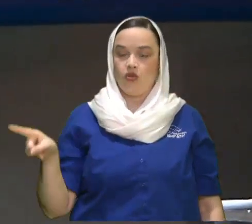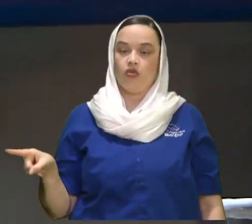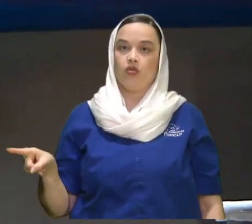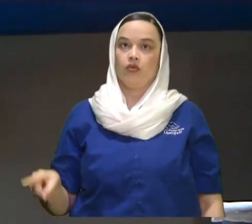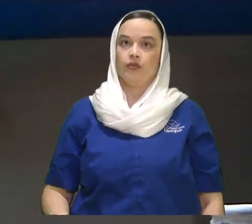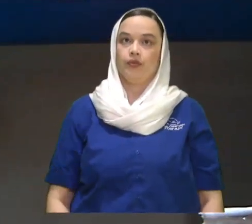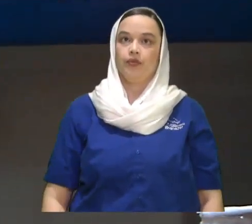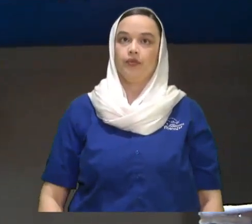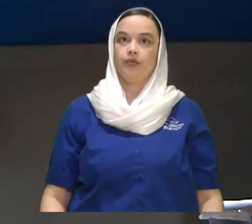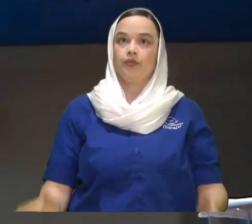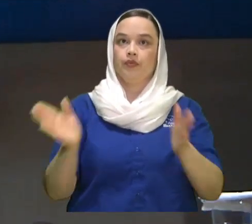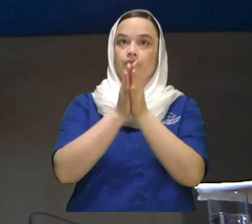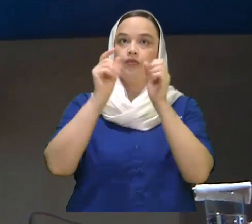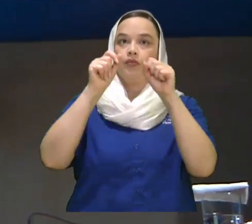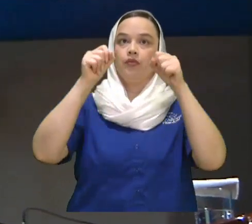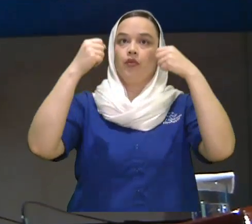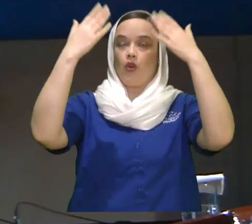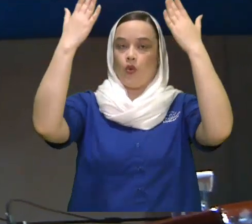aleluya